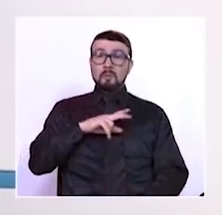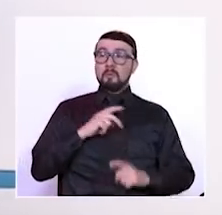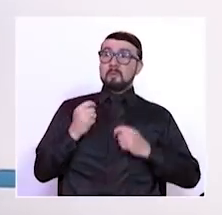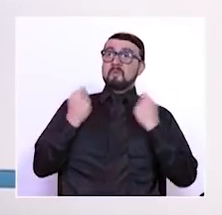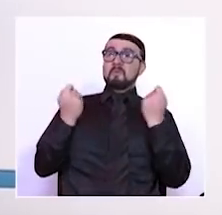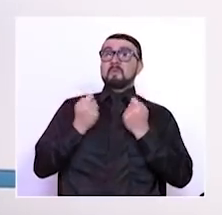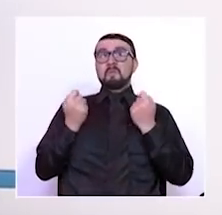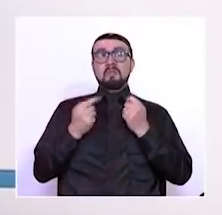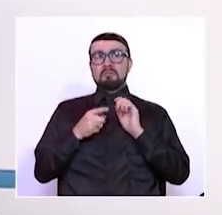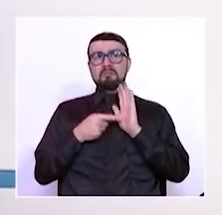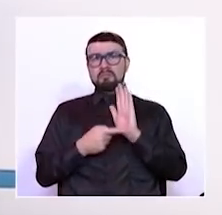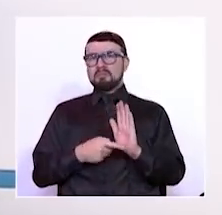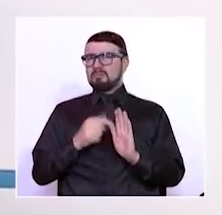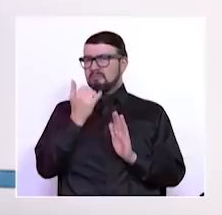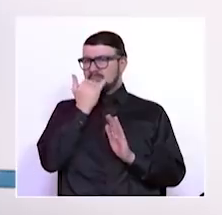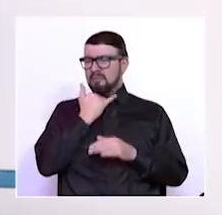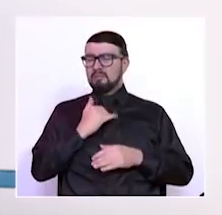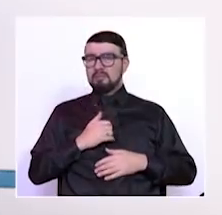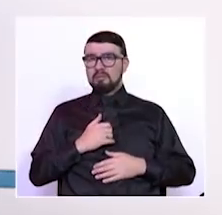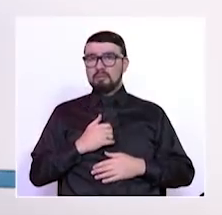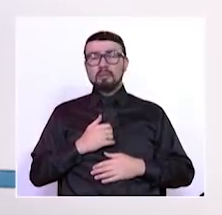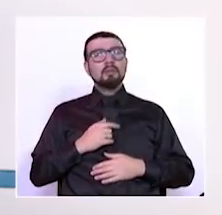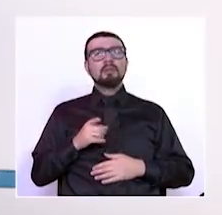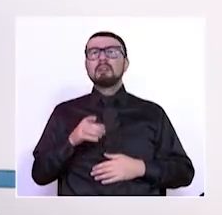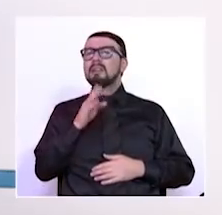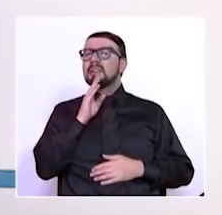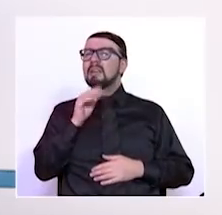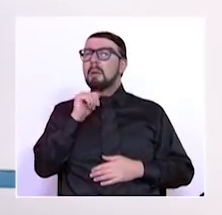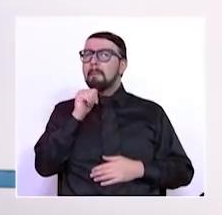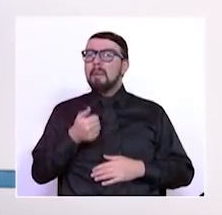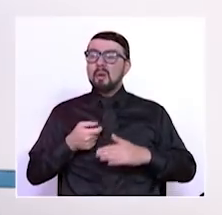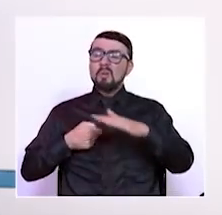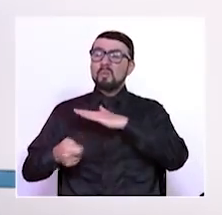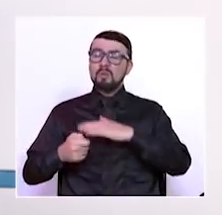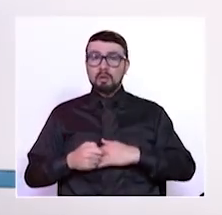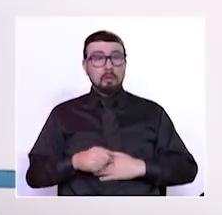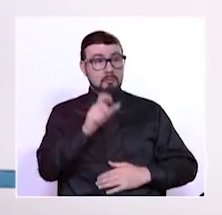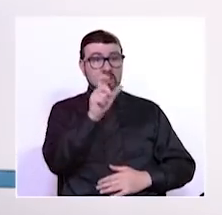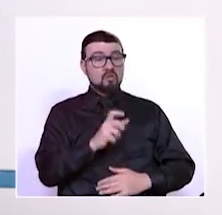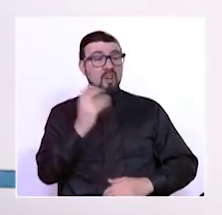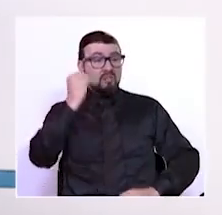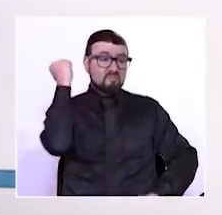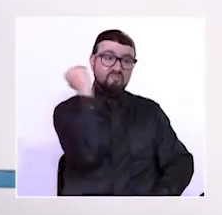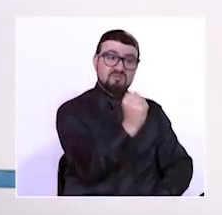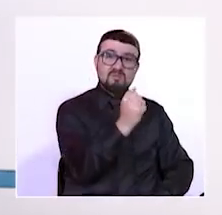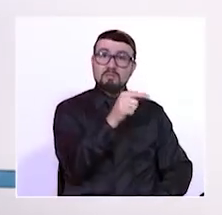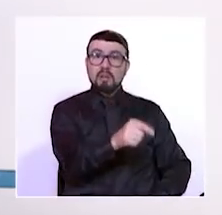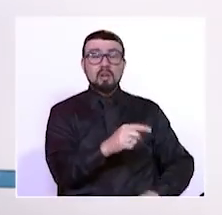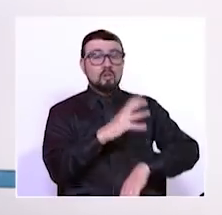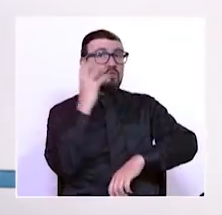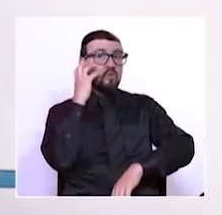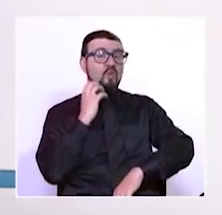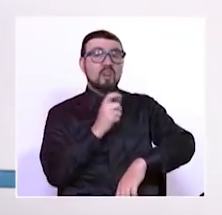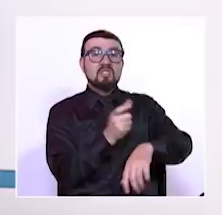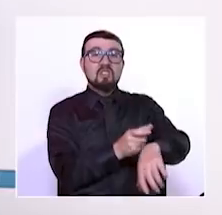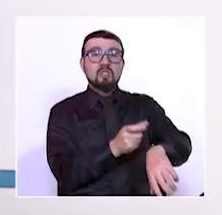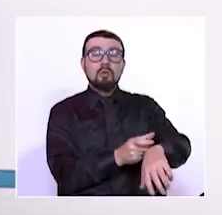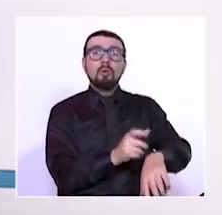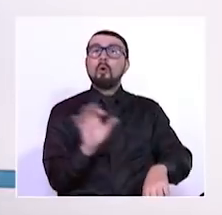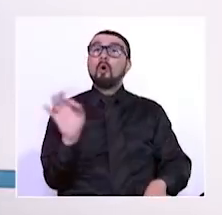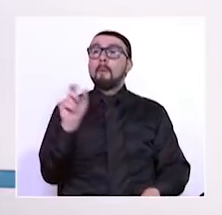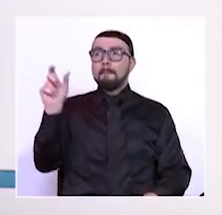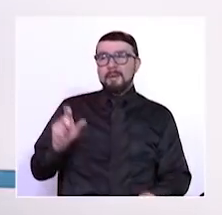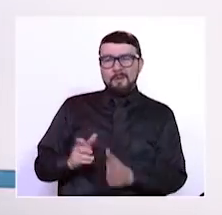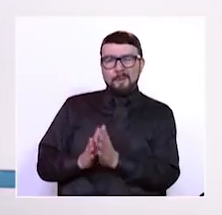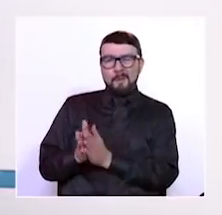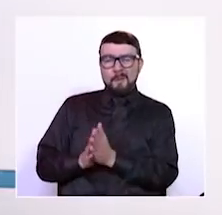esto. Porque como yo digo, ¿quién es peor sicario? ¿El que pega una puñalada para robarse un reloj o el que es capaz de jugar